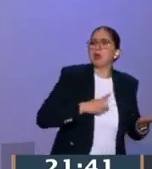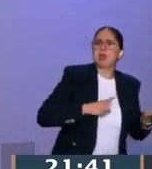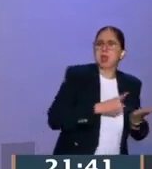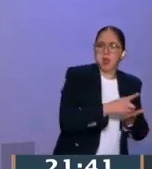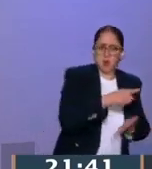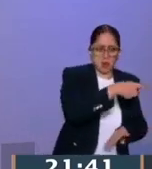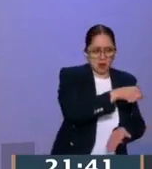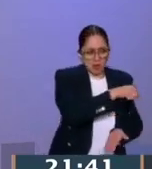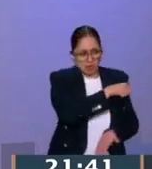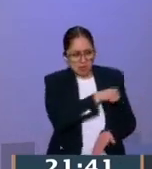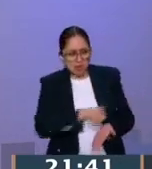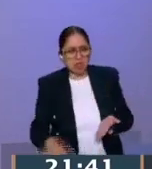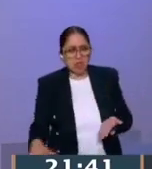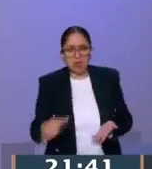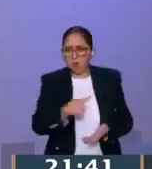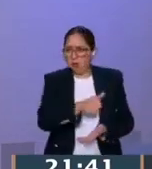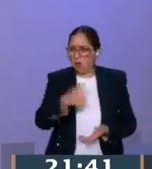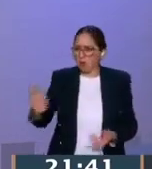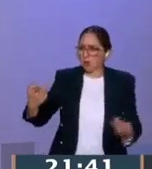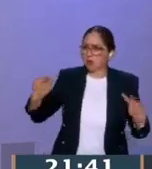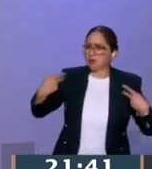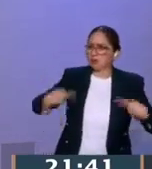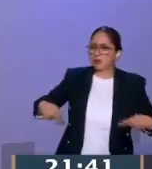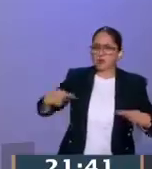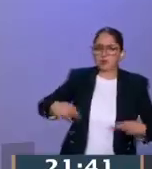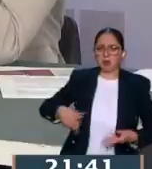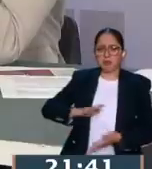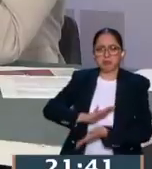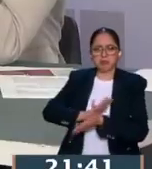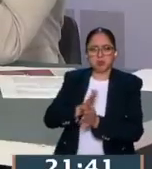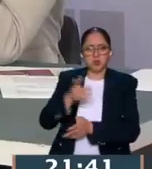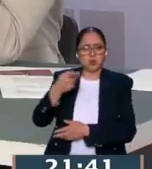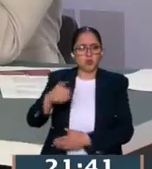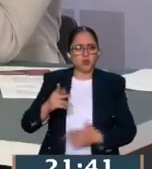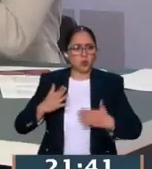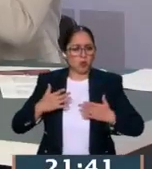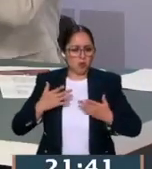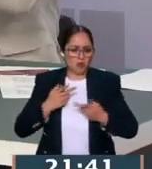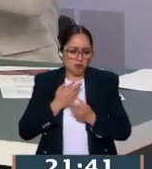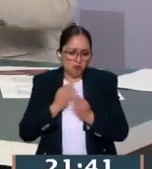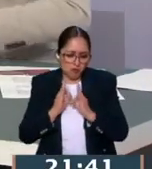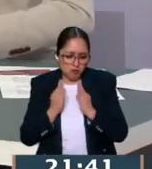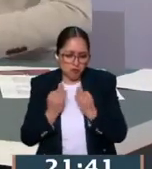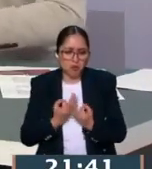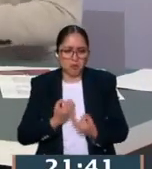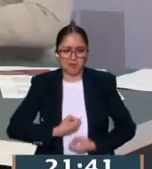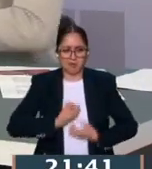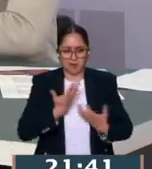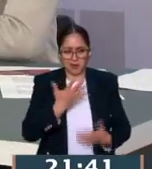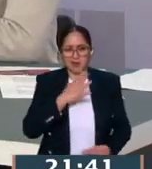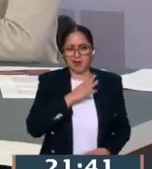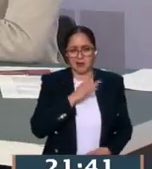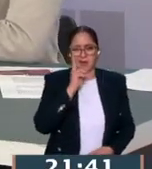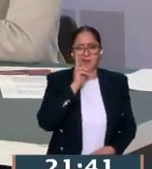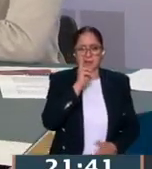de atropellar el derecho de otras personas para manifestarse? Claro, de ejercer la fuerza, ¿no? Ya lo tenemos, vamos a verlo. Ahora sí.